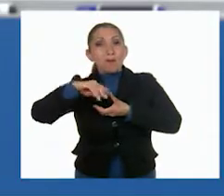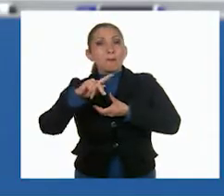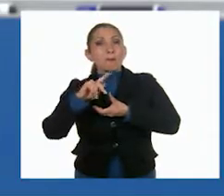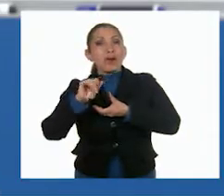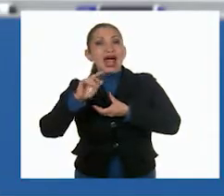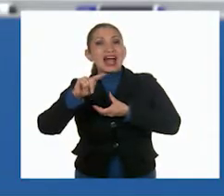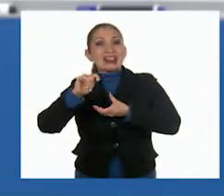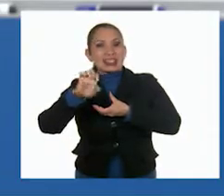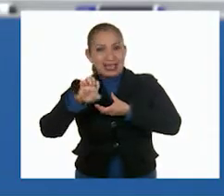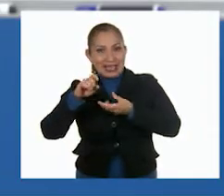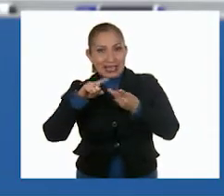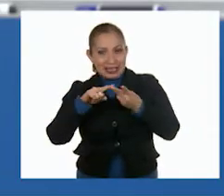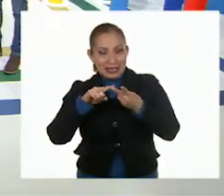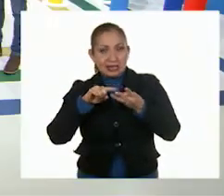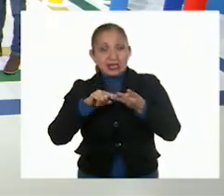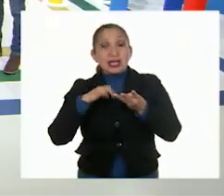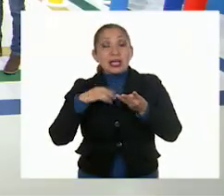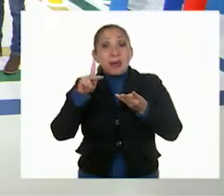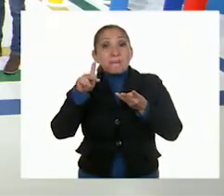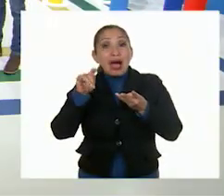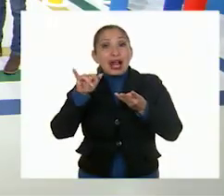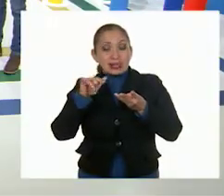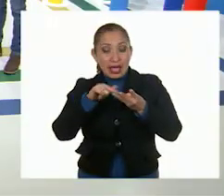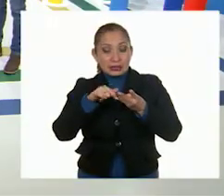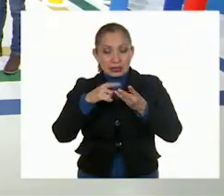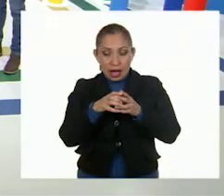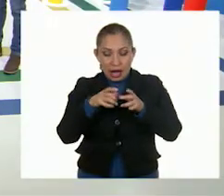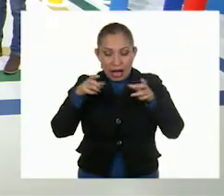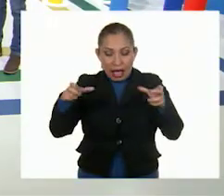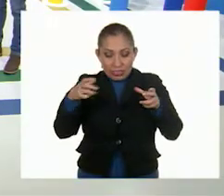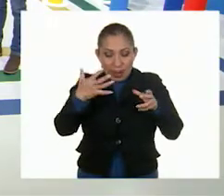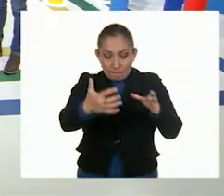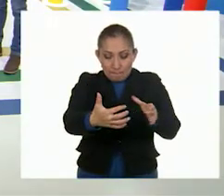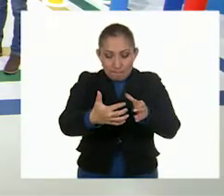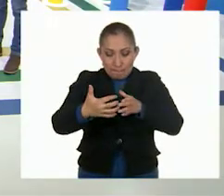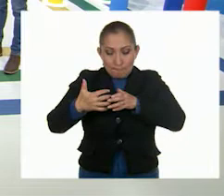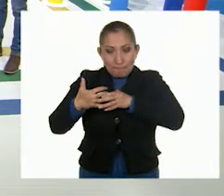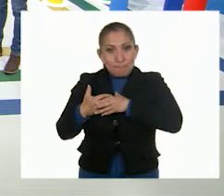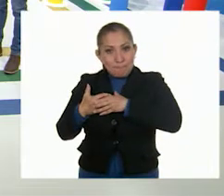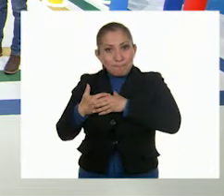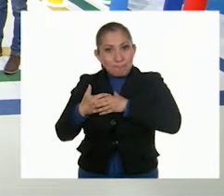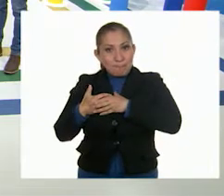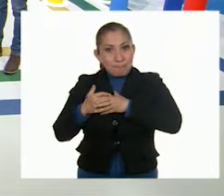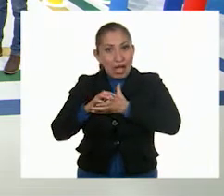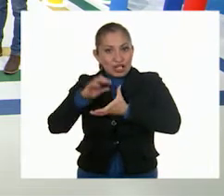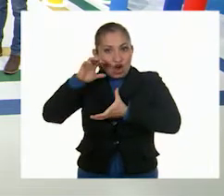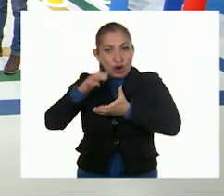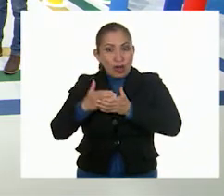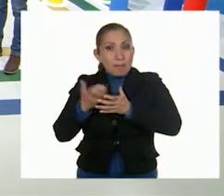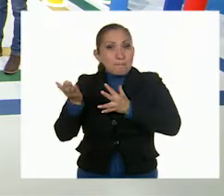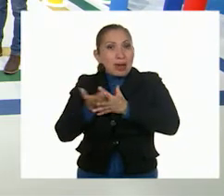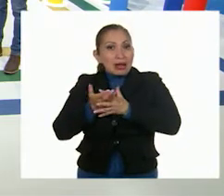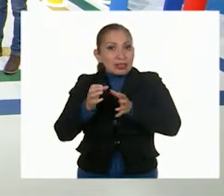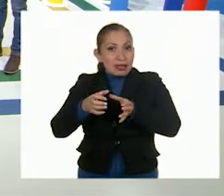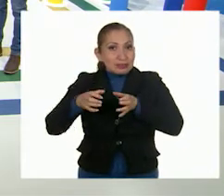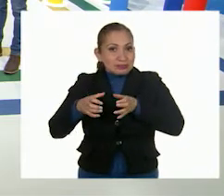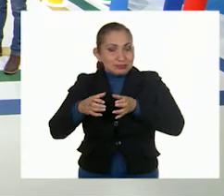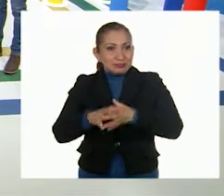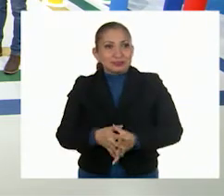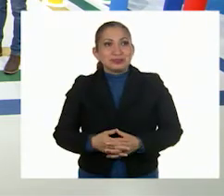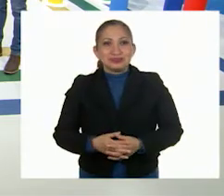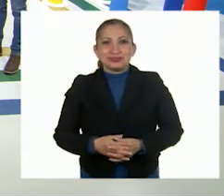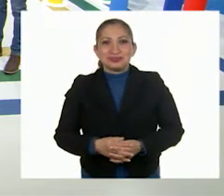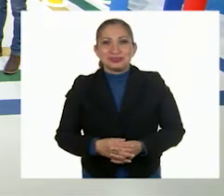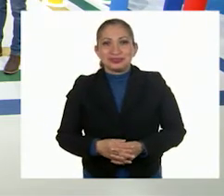pues dice bueno, mucho parte. Pues, también habla de la parte que es una porción del todo. Ajá. Y bueno, pues ya nos estábamos haciendo bolas, ¿verdad,